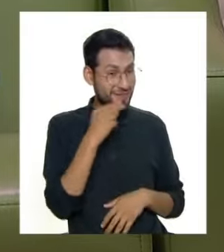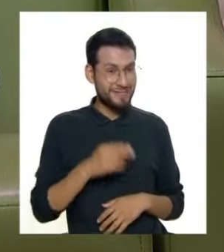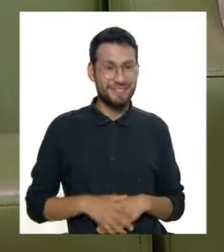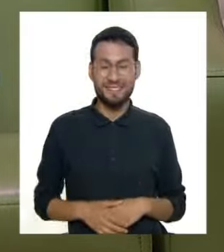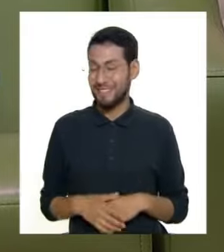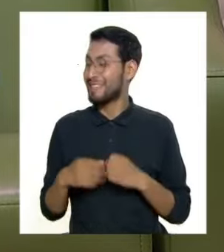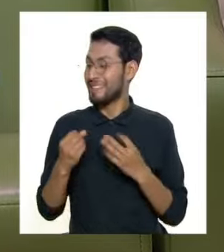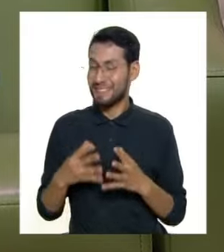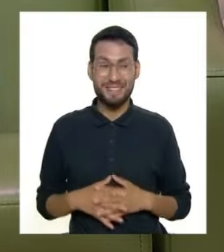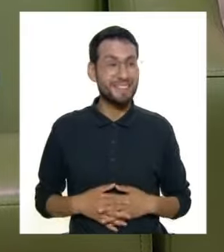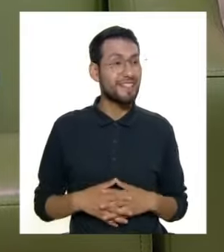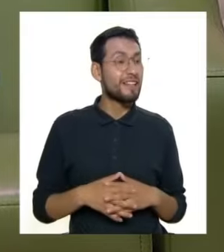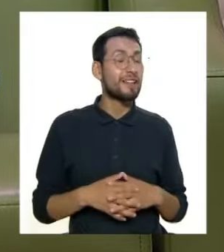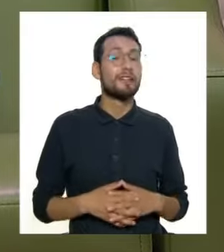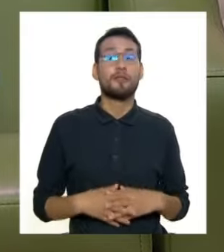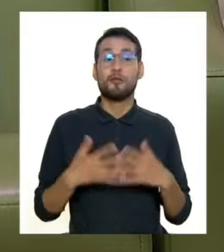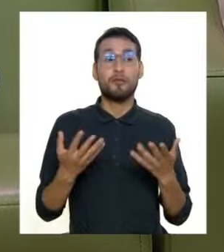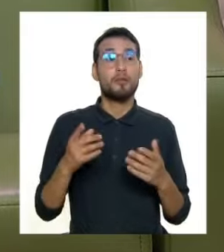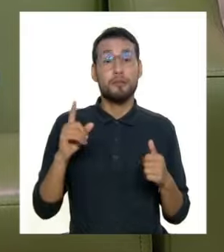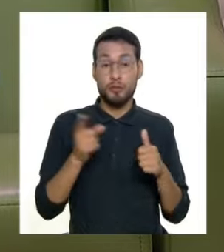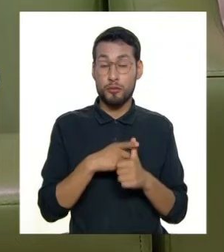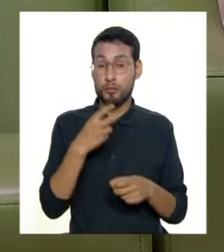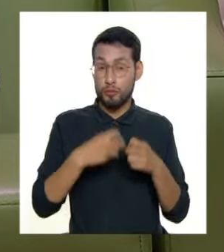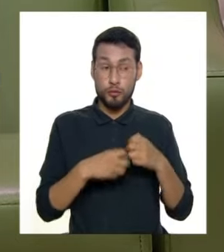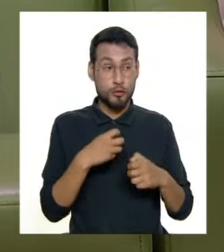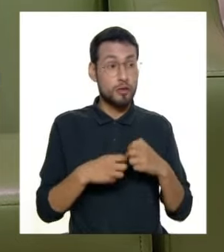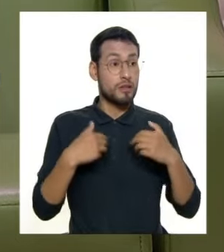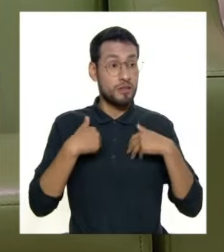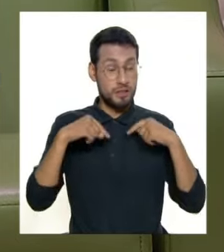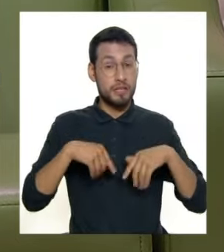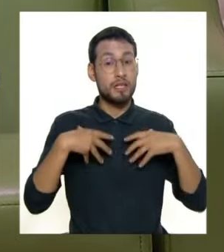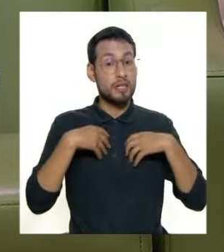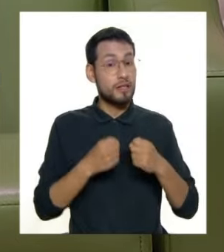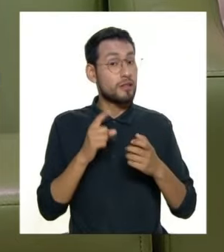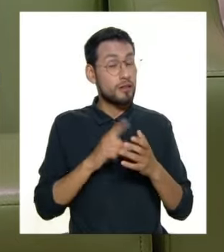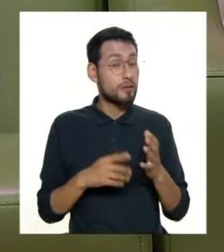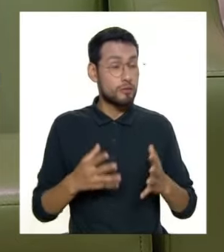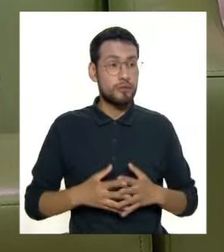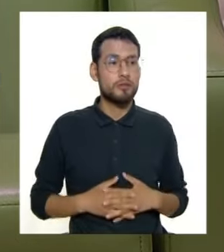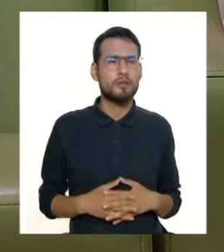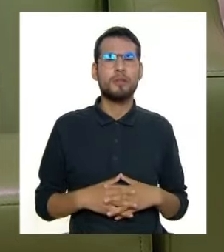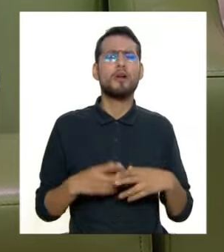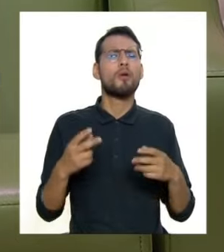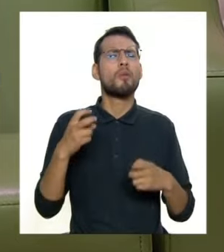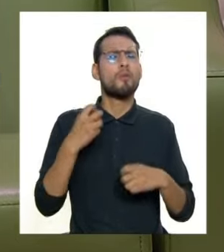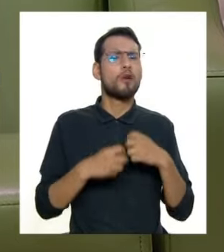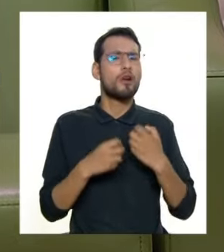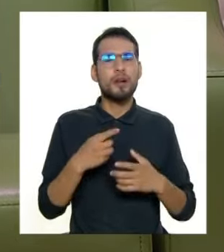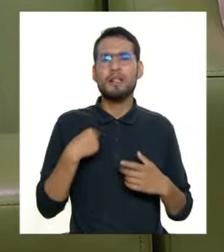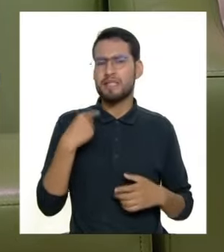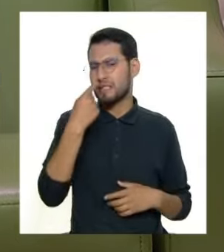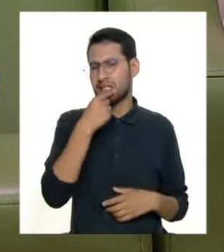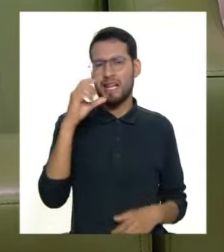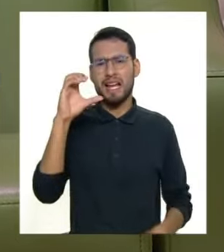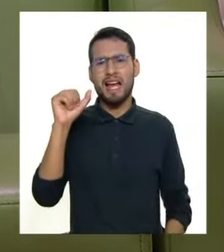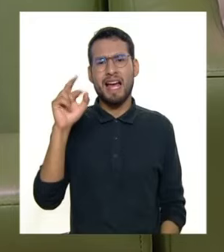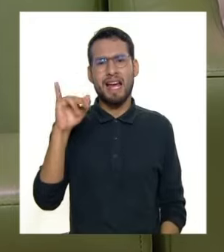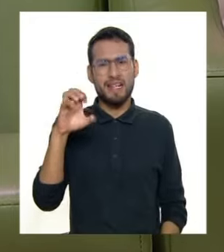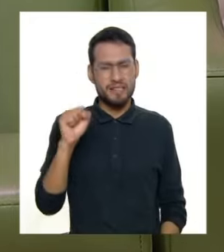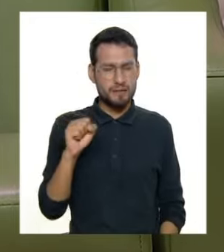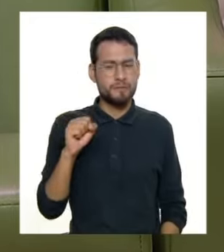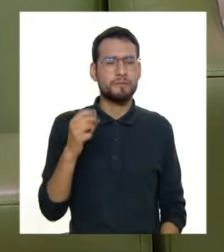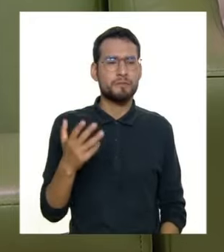estás tú? Bueno, el principal problema que tenemos en salud bucal es el tema de las caries dentales. Caries, ¿no? Es